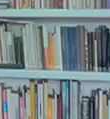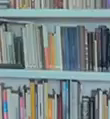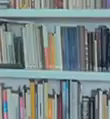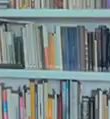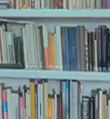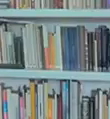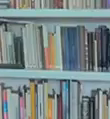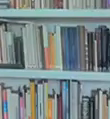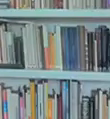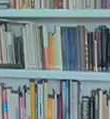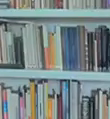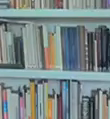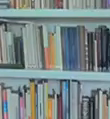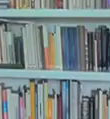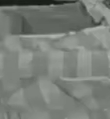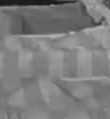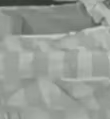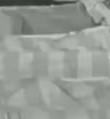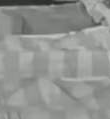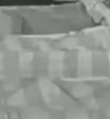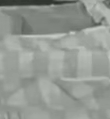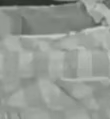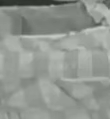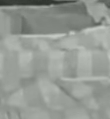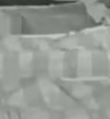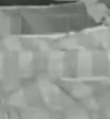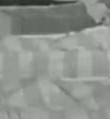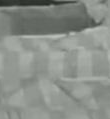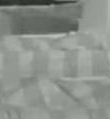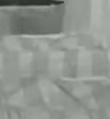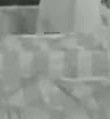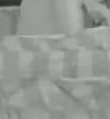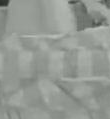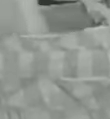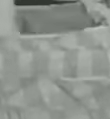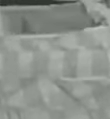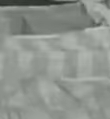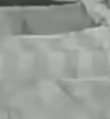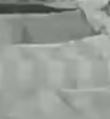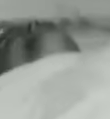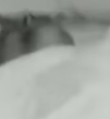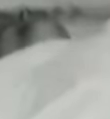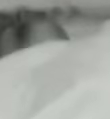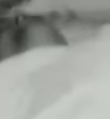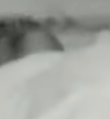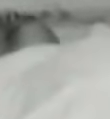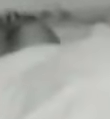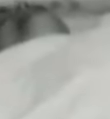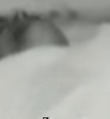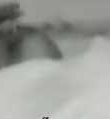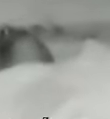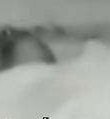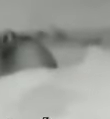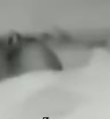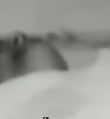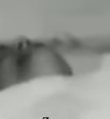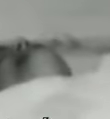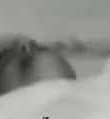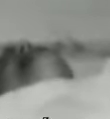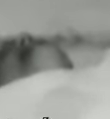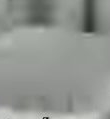principales puertos del mundo. O la última gran pandemia, la llamada gripe española, que